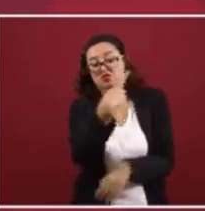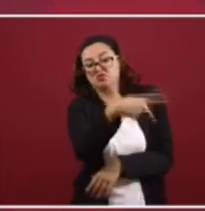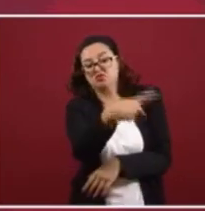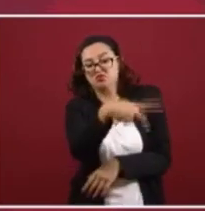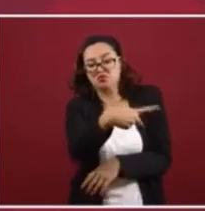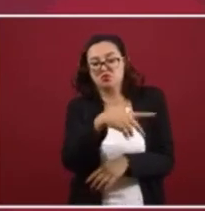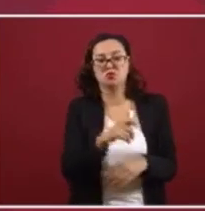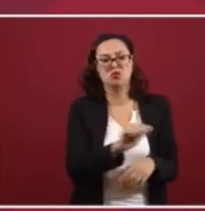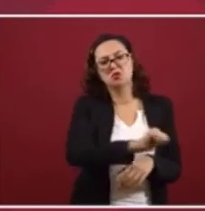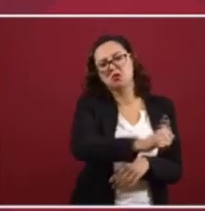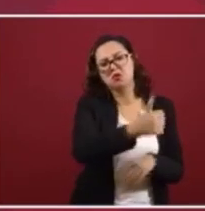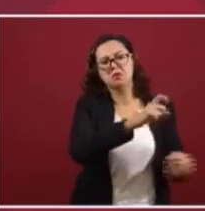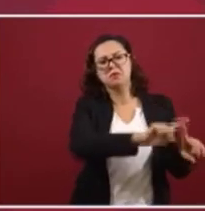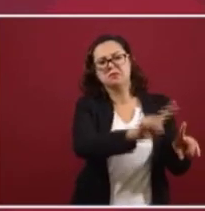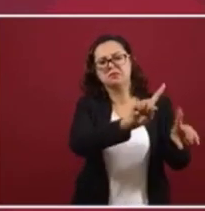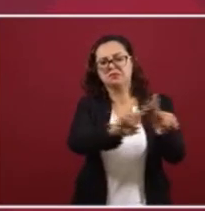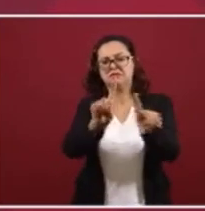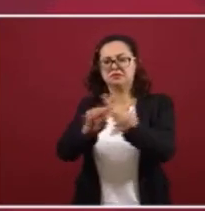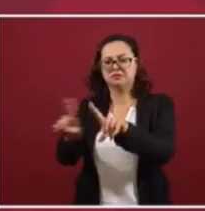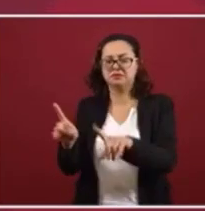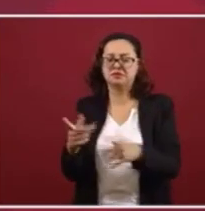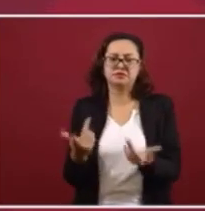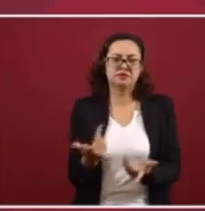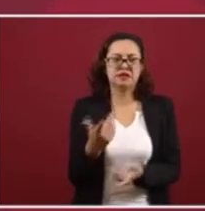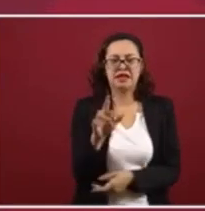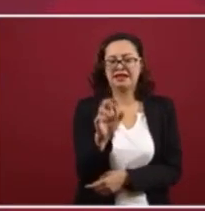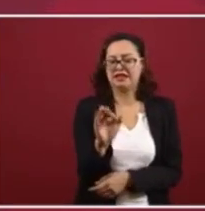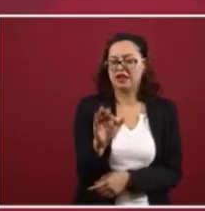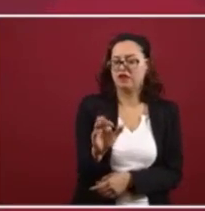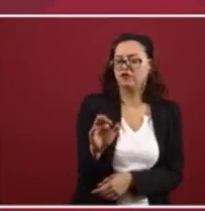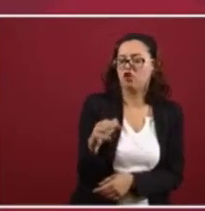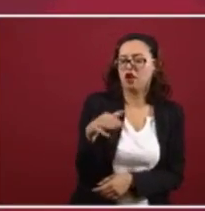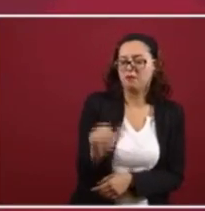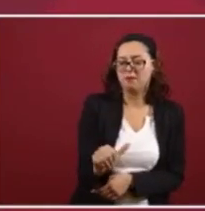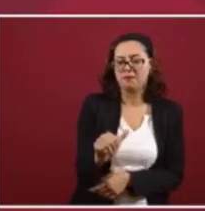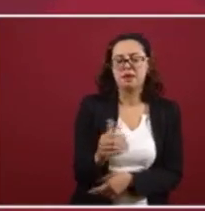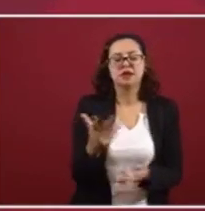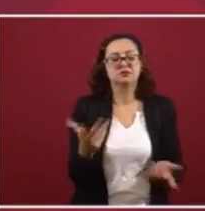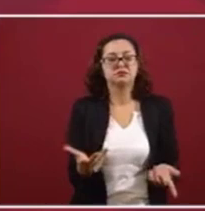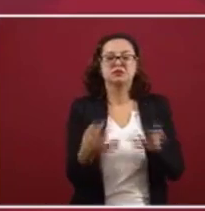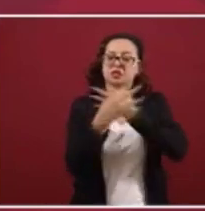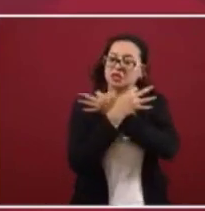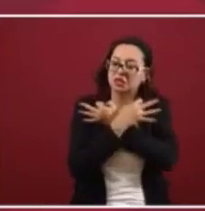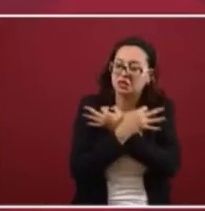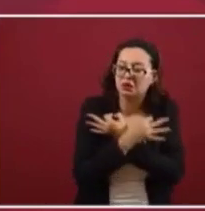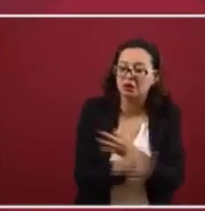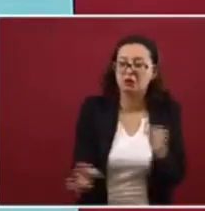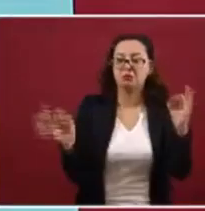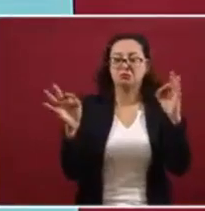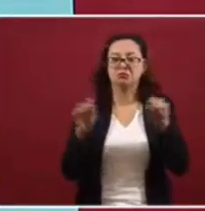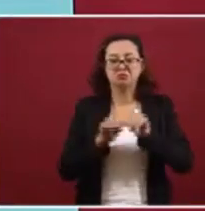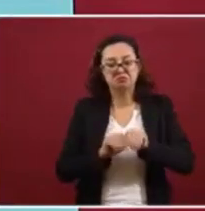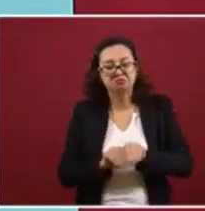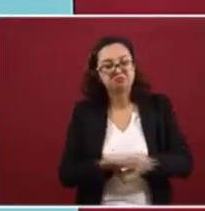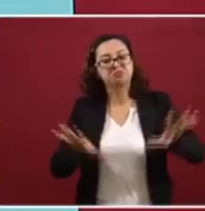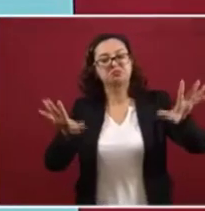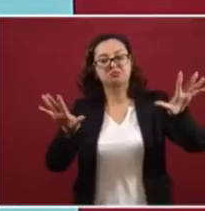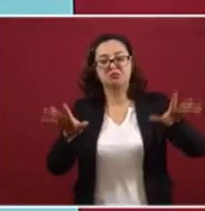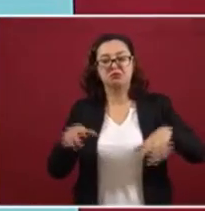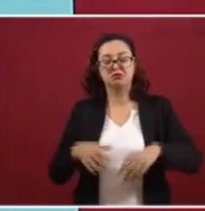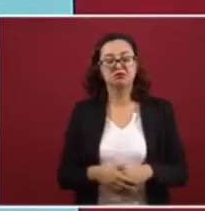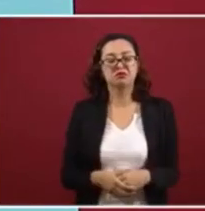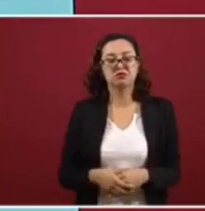entre otros el reforma está diciendo qué me